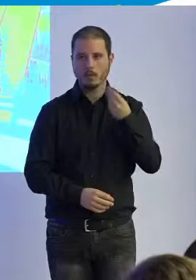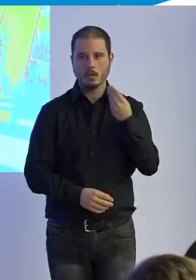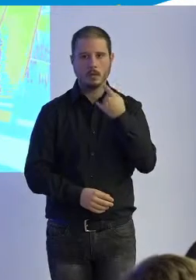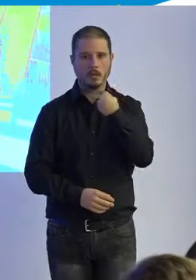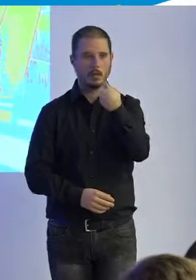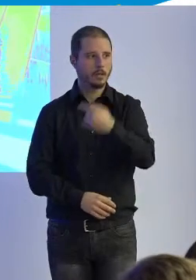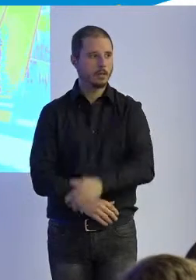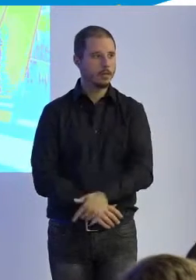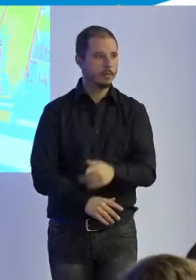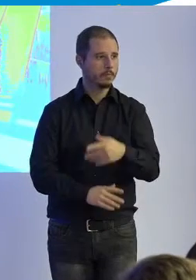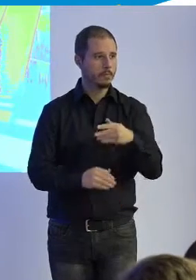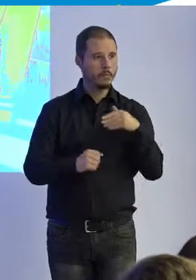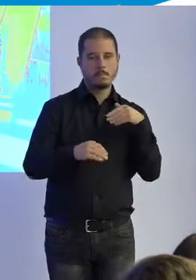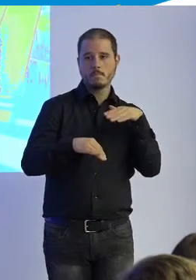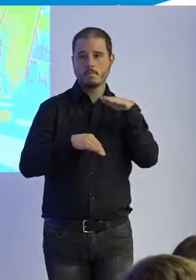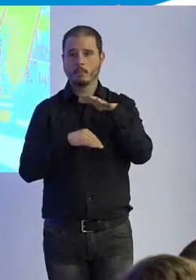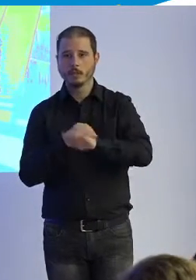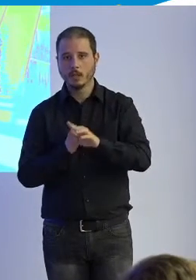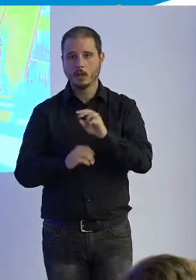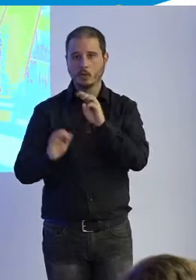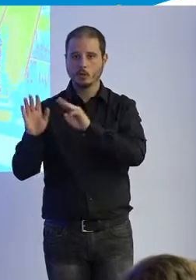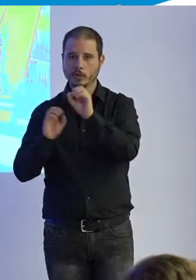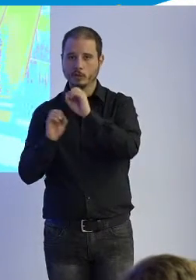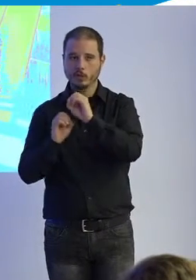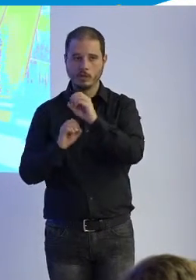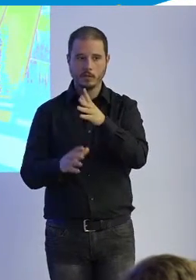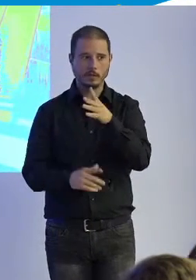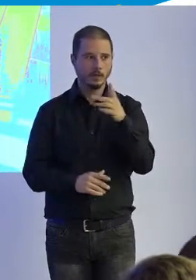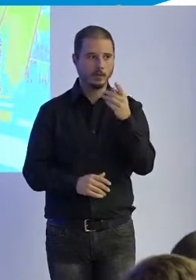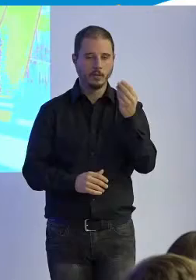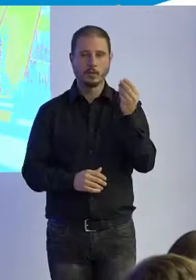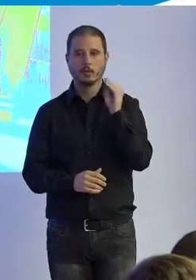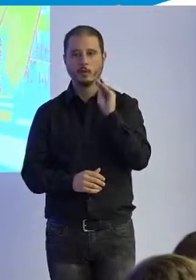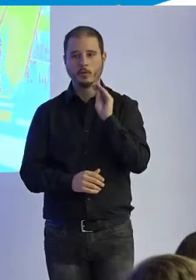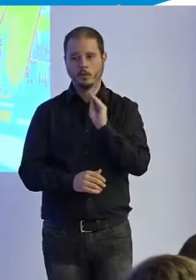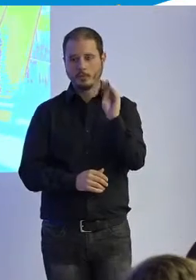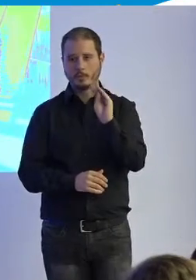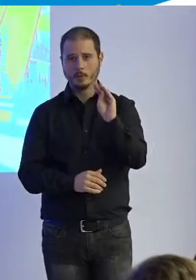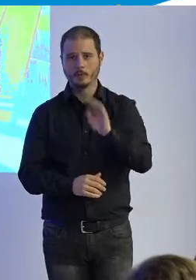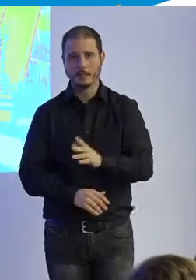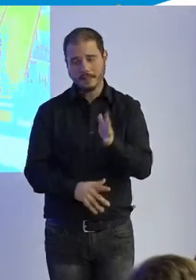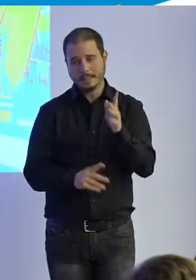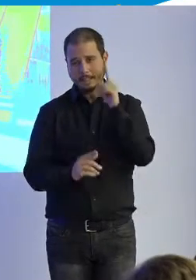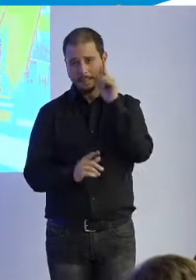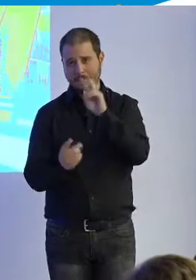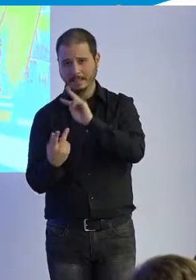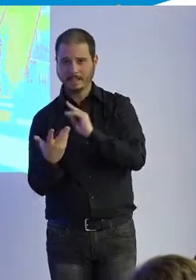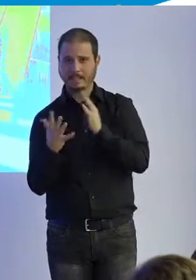Lamentablemente me ha pisado el 80% la pregunta, pero bueno, intentaré reformularla o afinarla un poquito más.